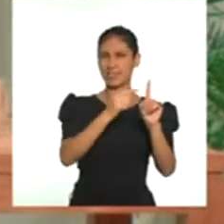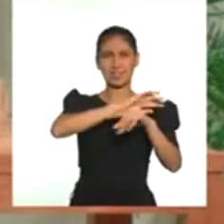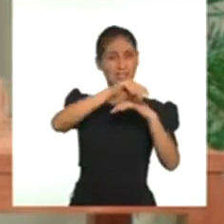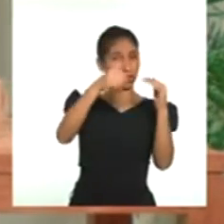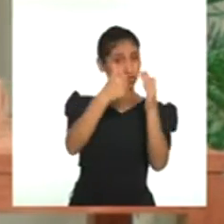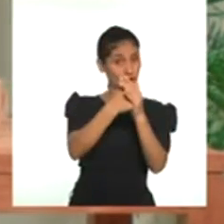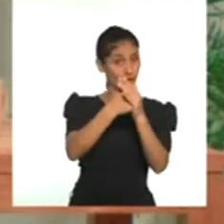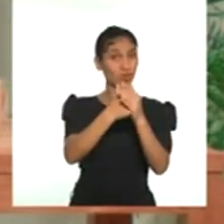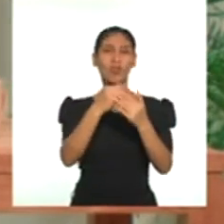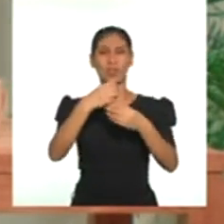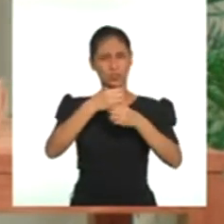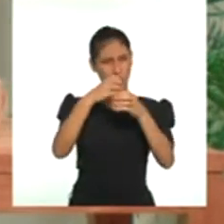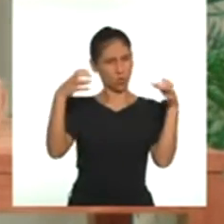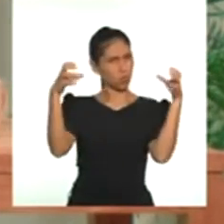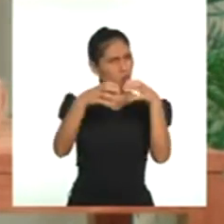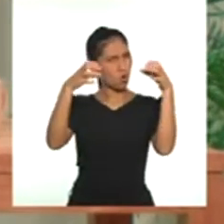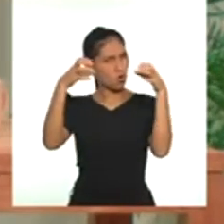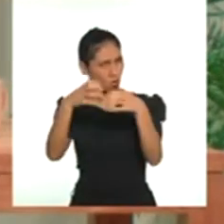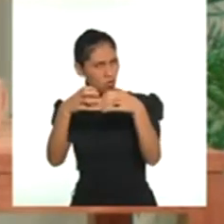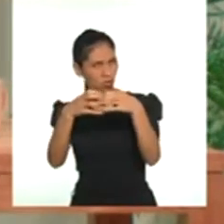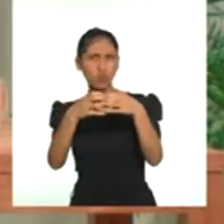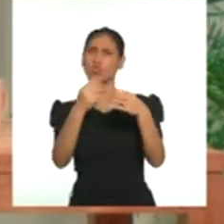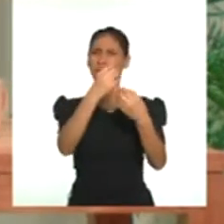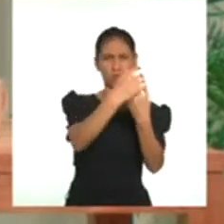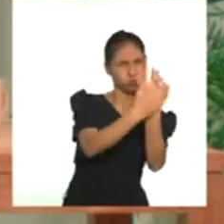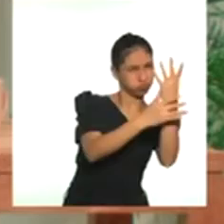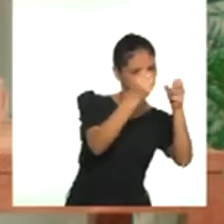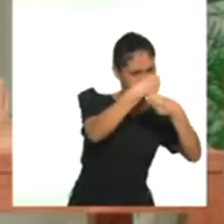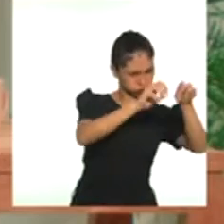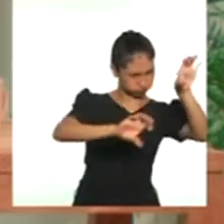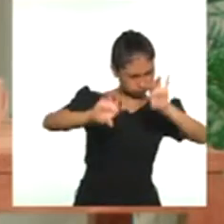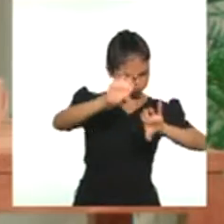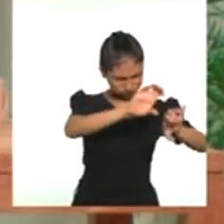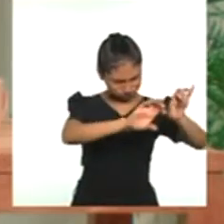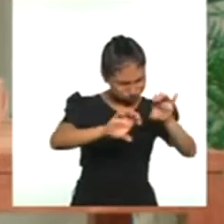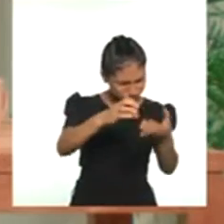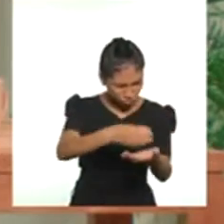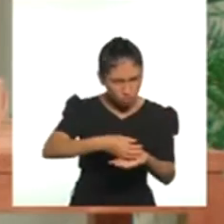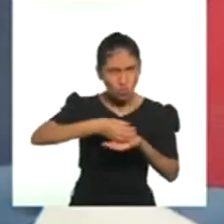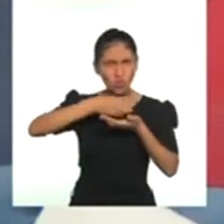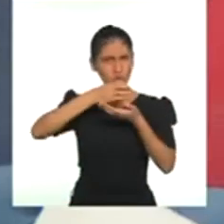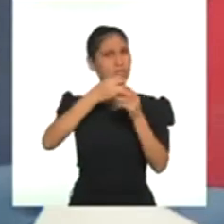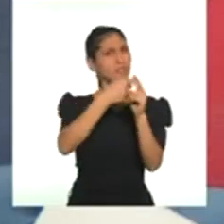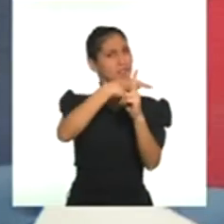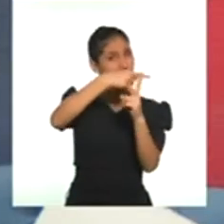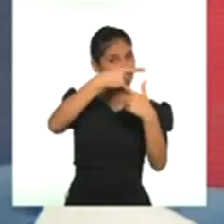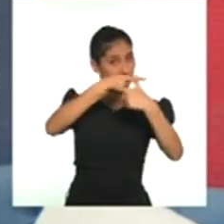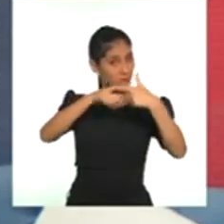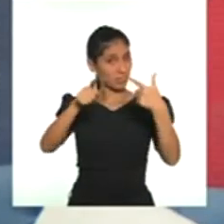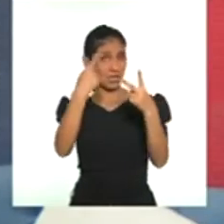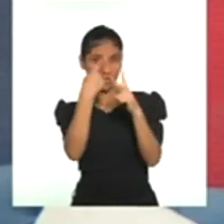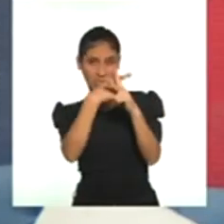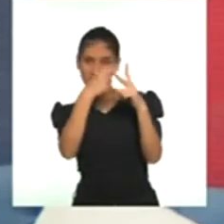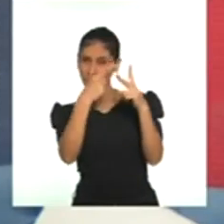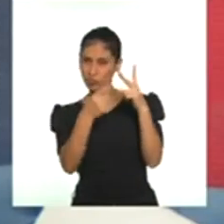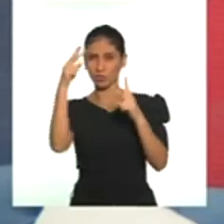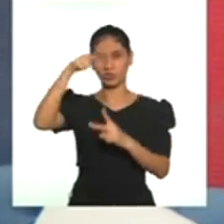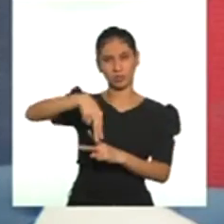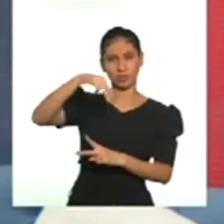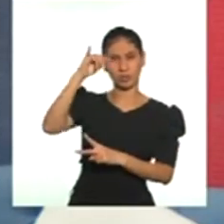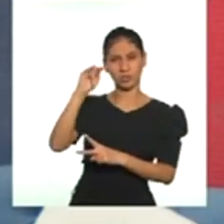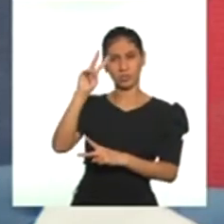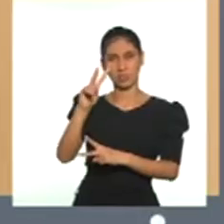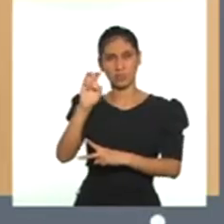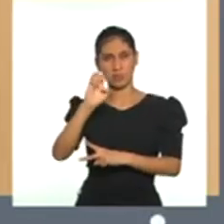conocimientos, creencias y procedimientos curativos que constituyen la suma de dos niveles de atención. ¿Y cuáles son los dos niveles de atención